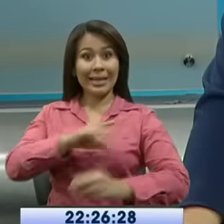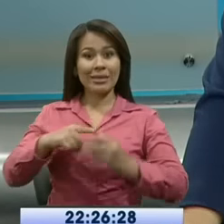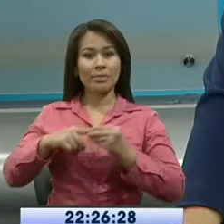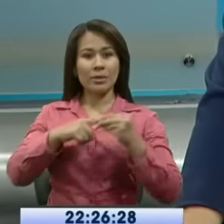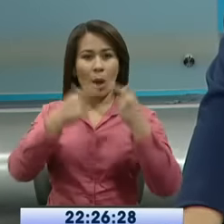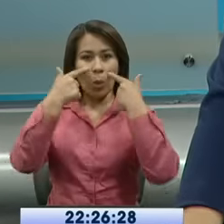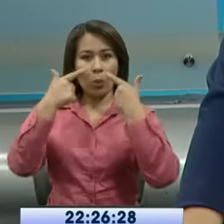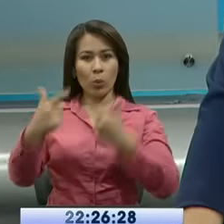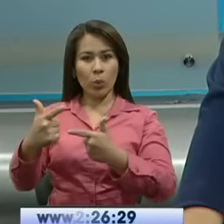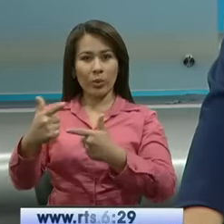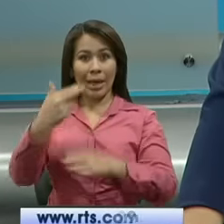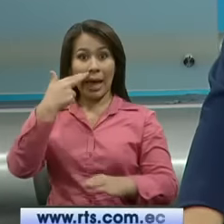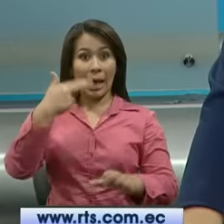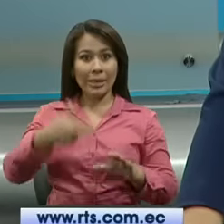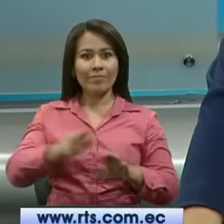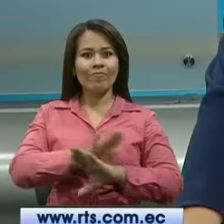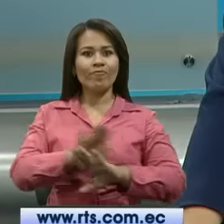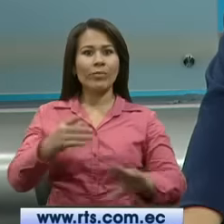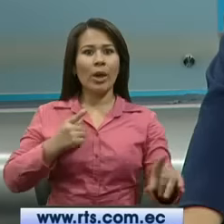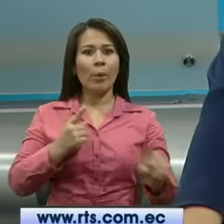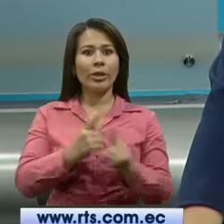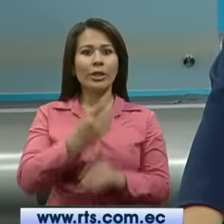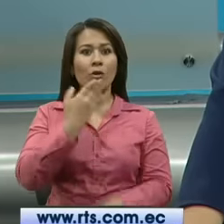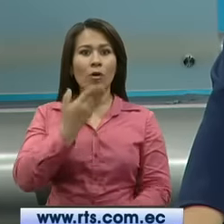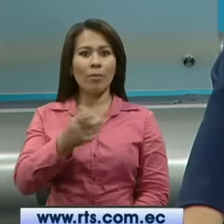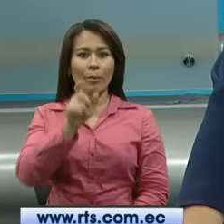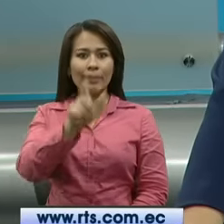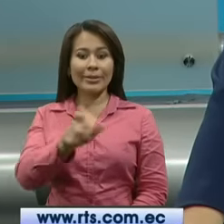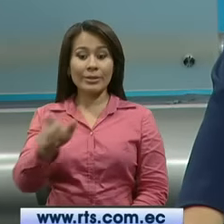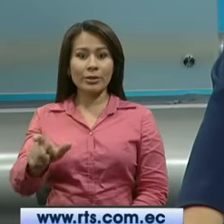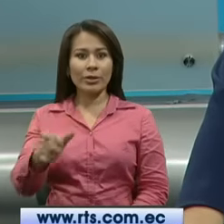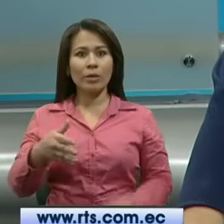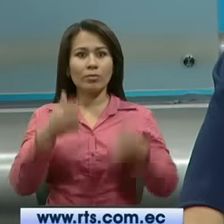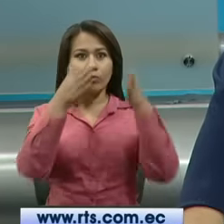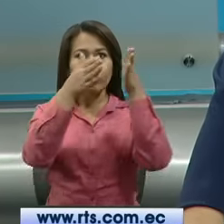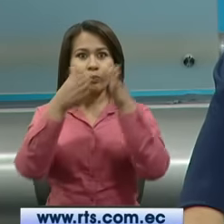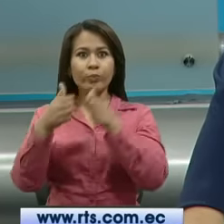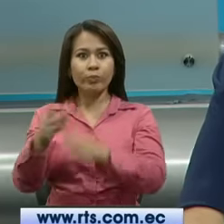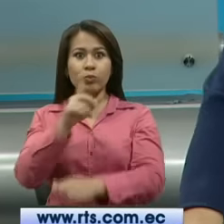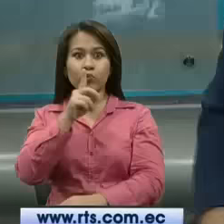bodega clandestina de combustible. En el operativo, una persona fue detenida.